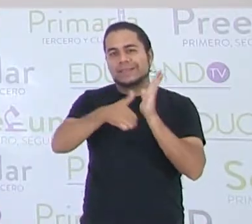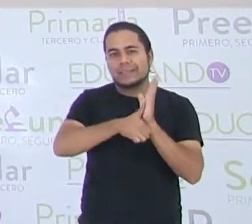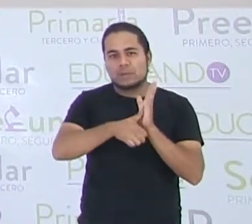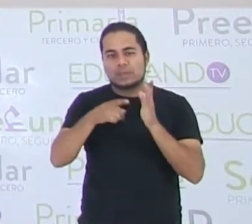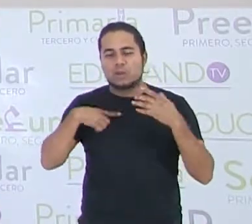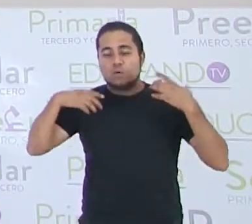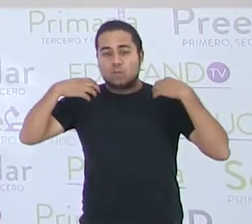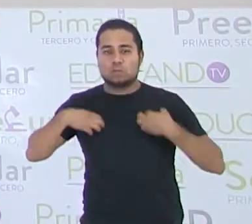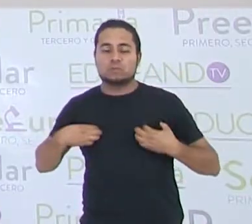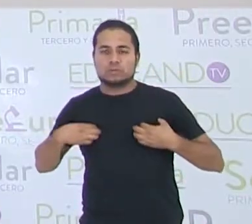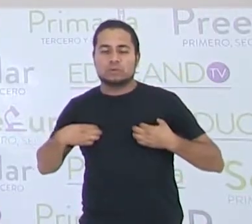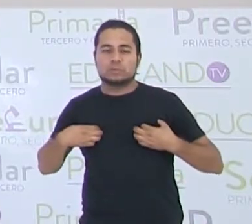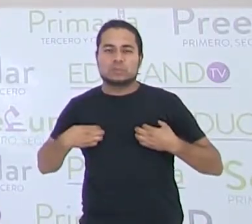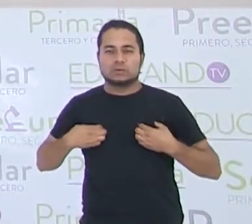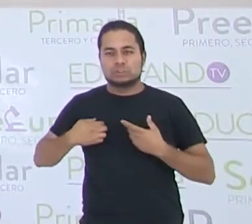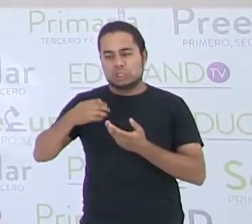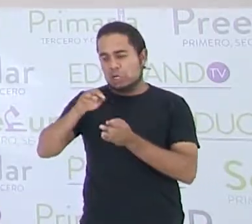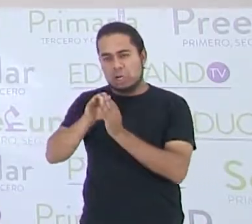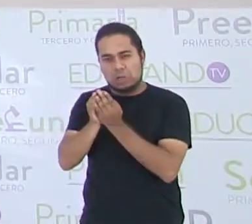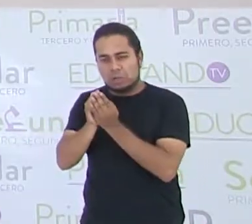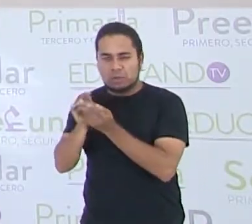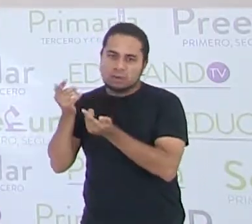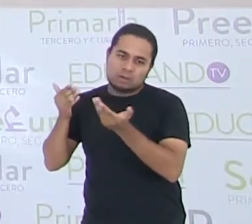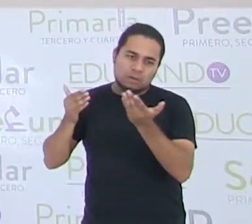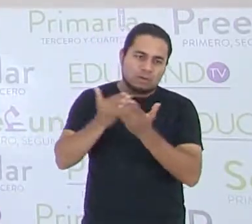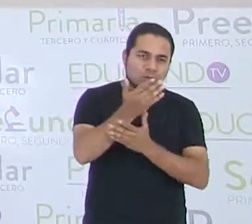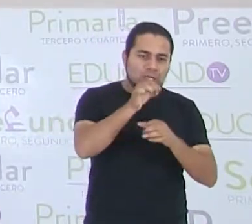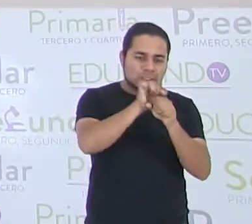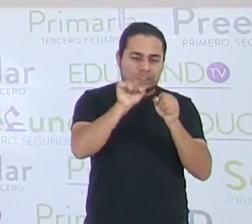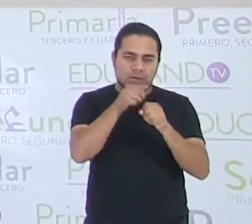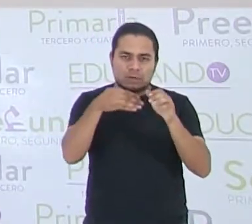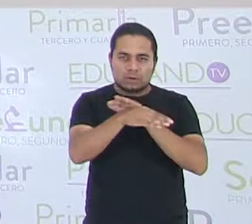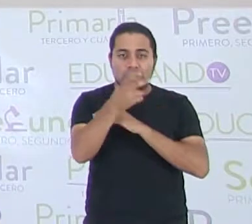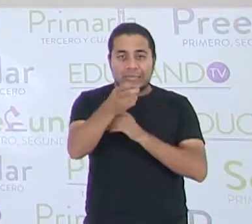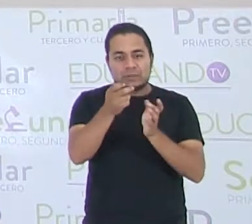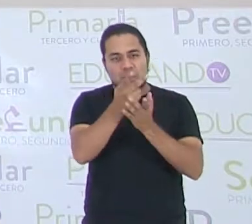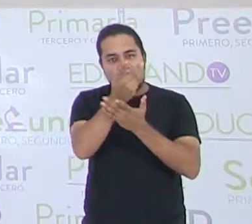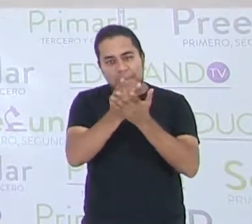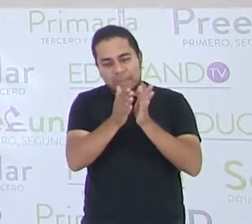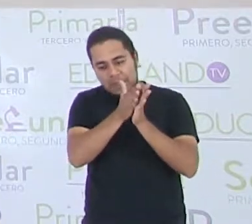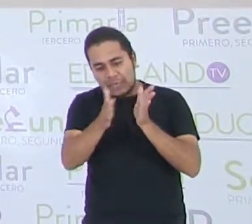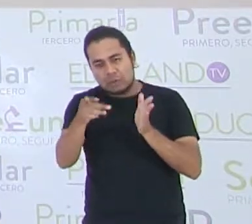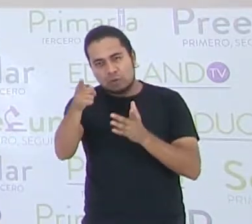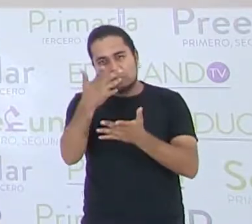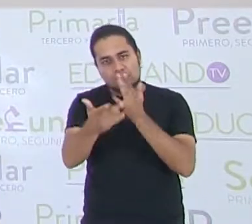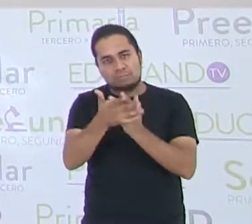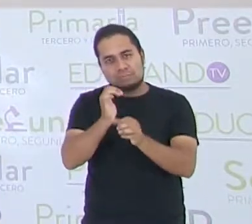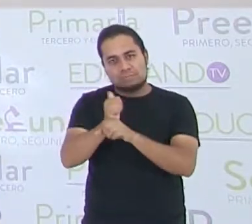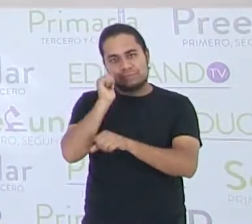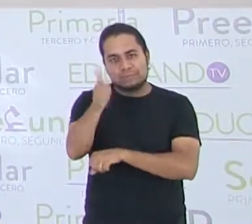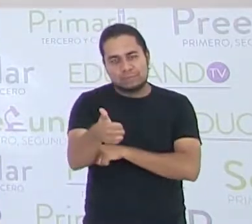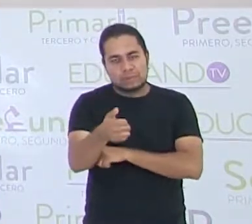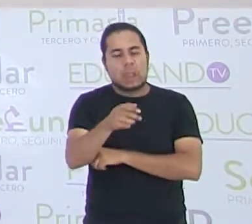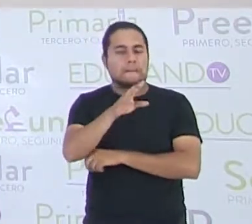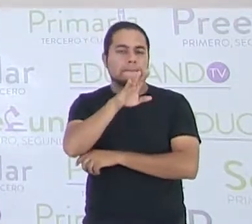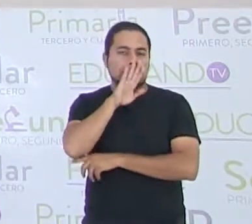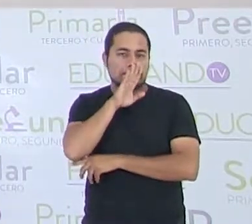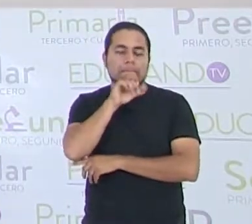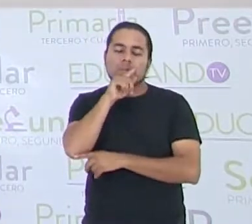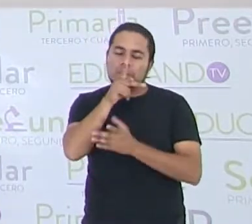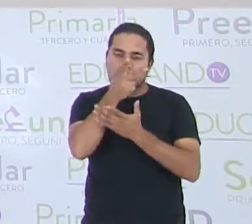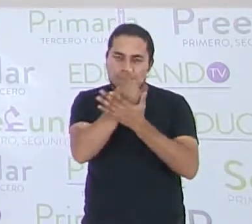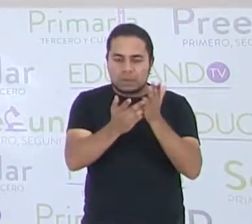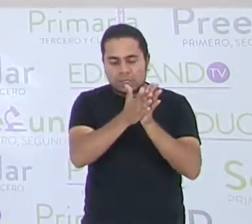mi mochila o mi lonchera y me meto a mi salón. Esa es una planeación que hacen ustedes. Sus mamás también